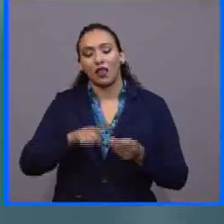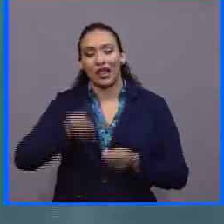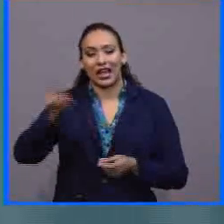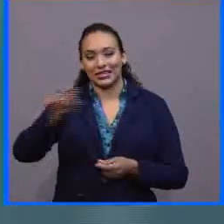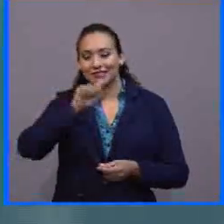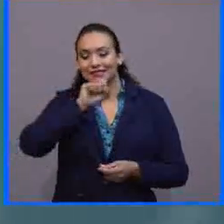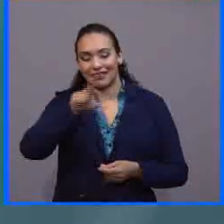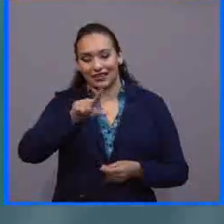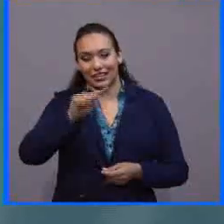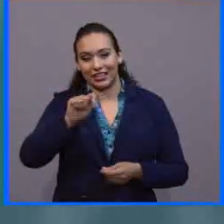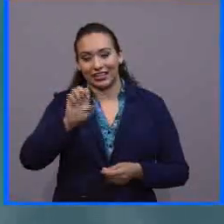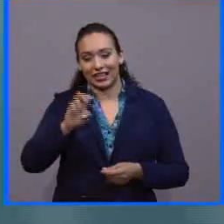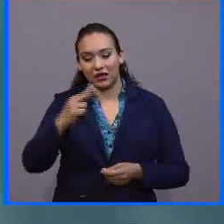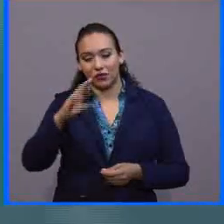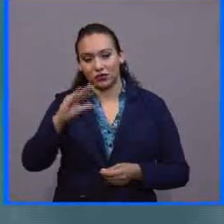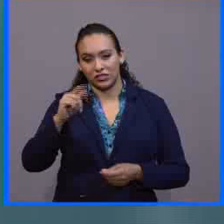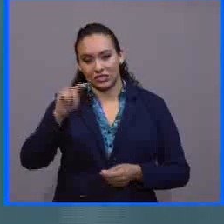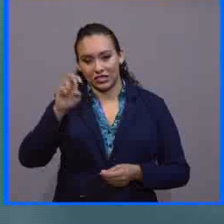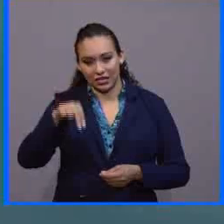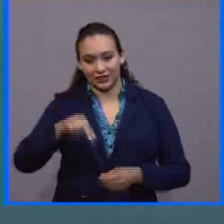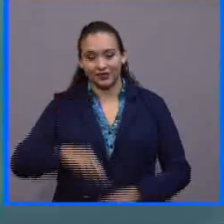Teuchitlán, Jalisco.